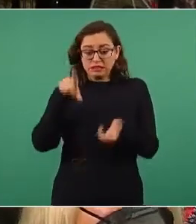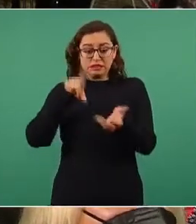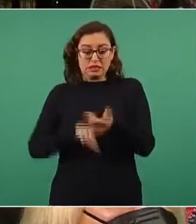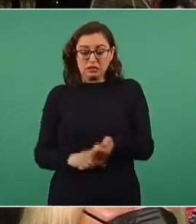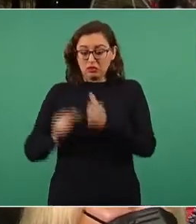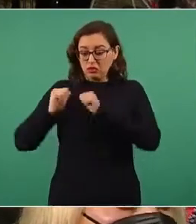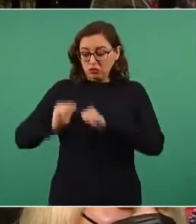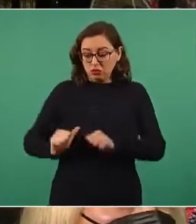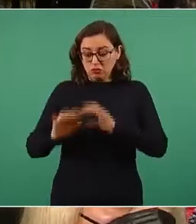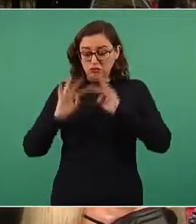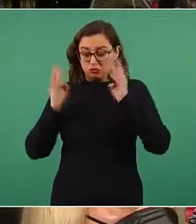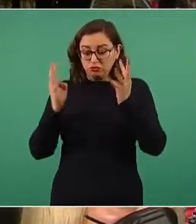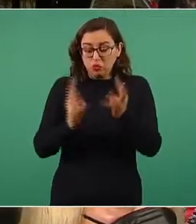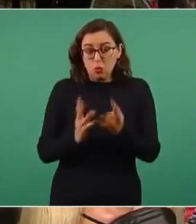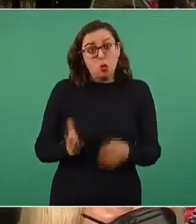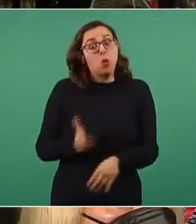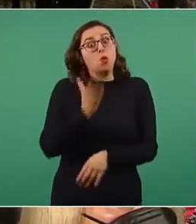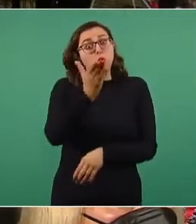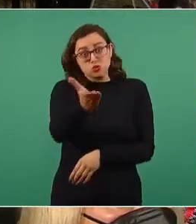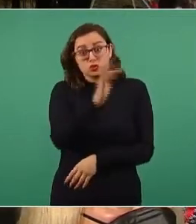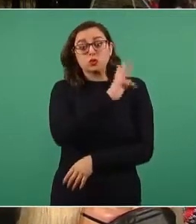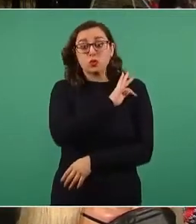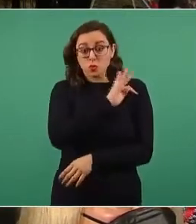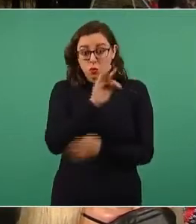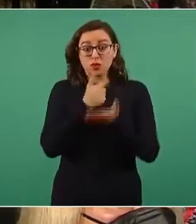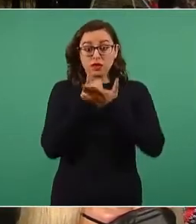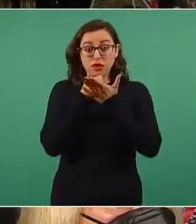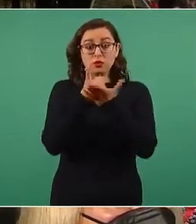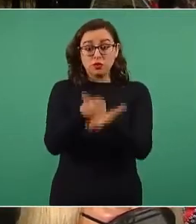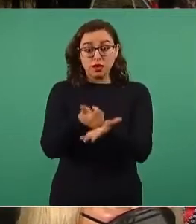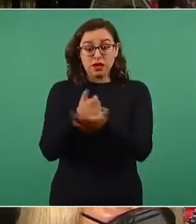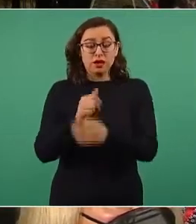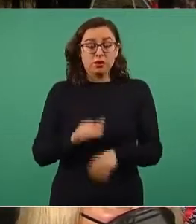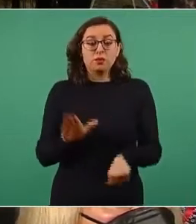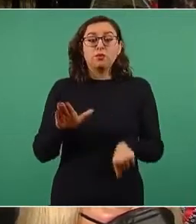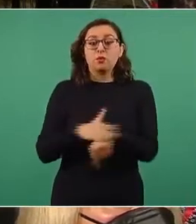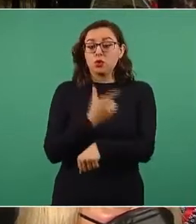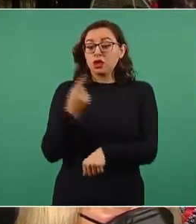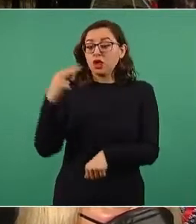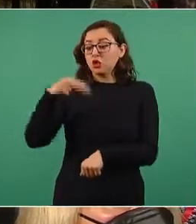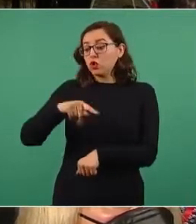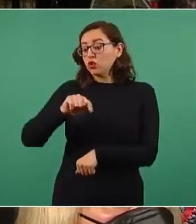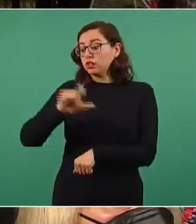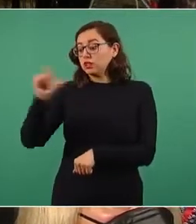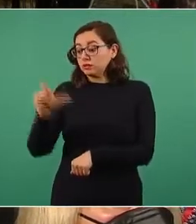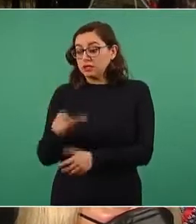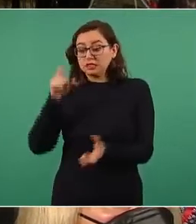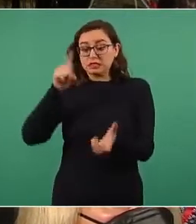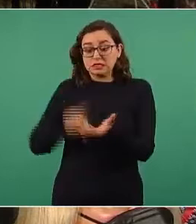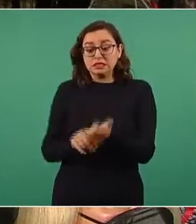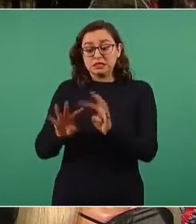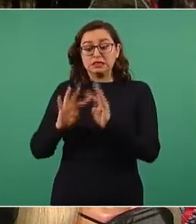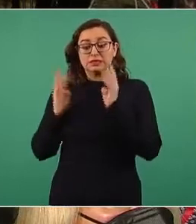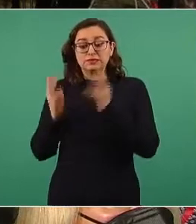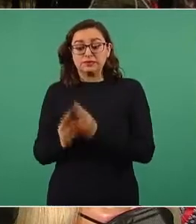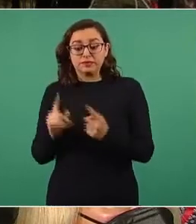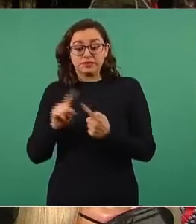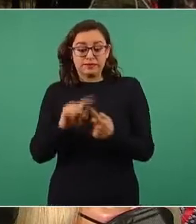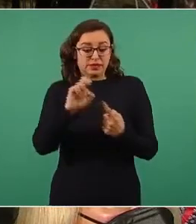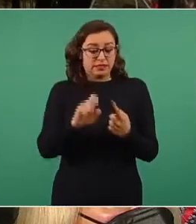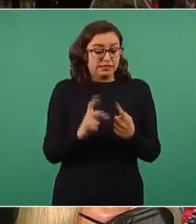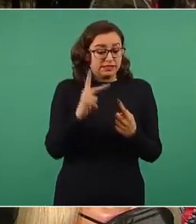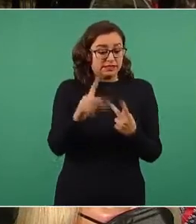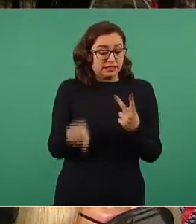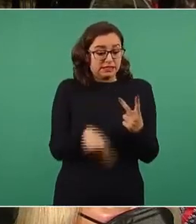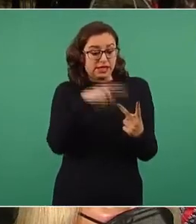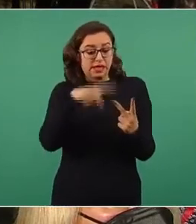puede estar en sus manos la solución a este conflicto, porque esa Junta de Gobierno, entre otras, lo integran la Secretaría de Educación Pública,